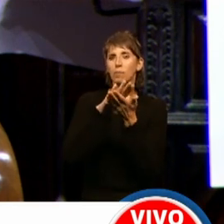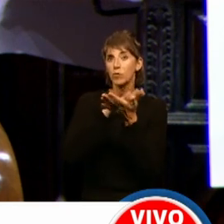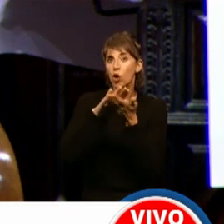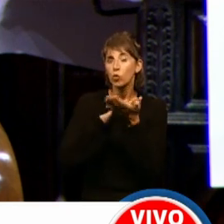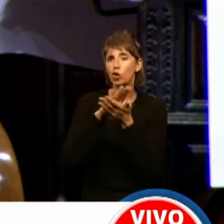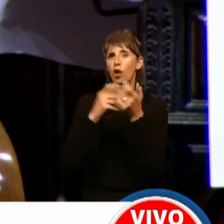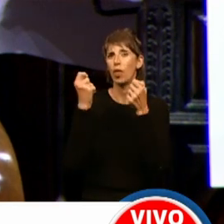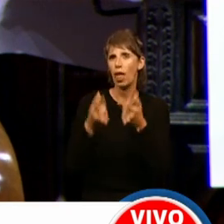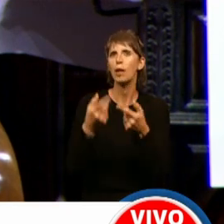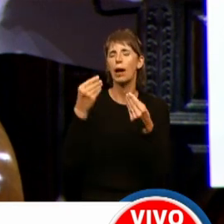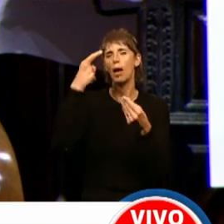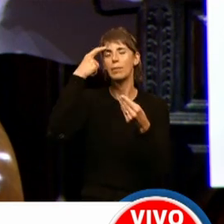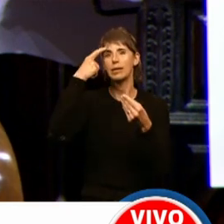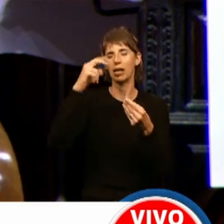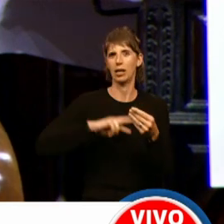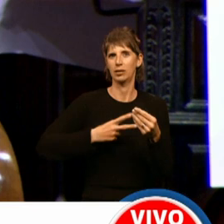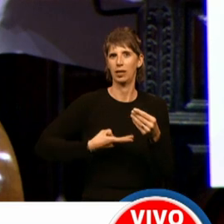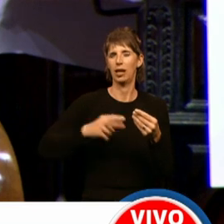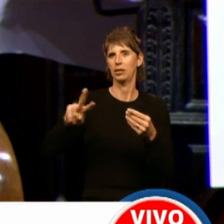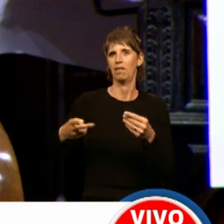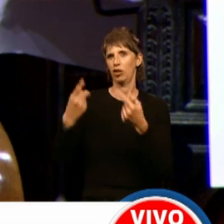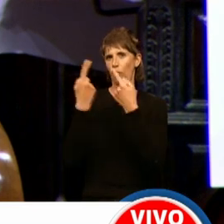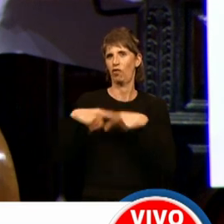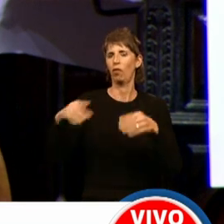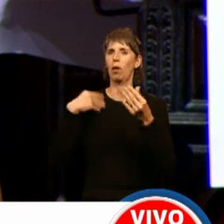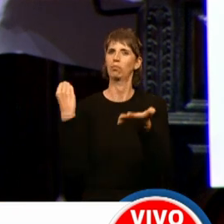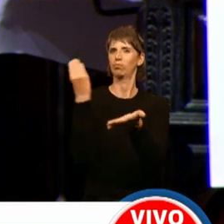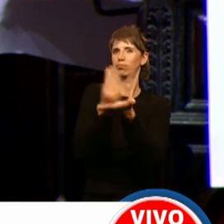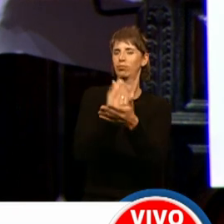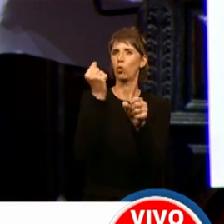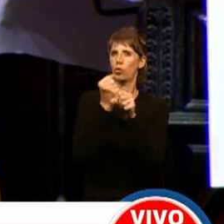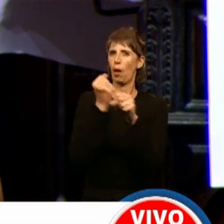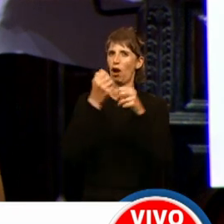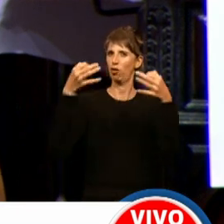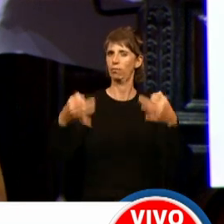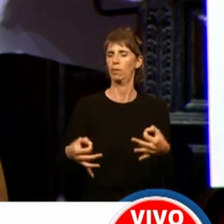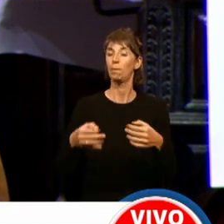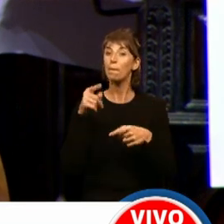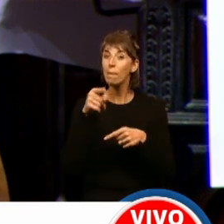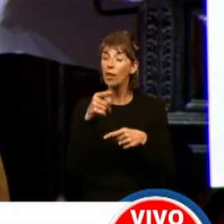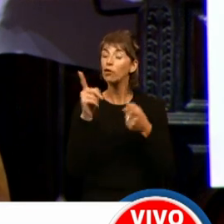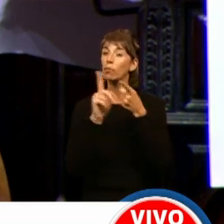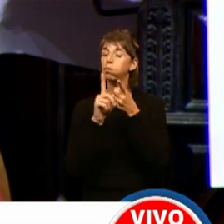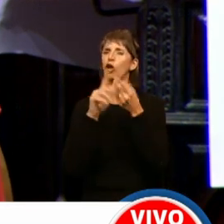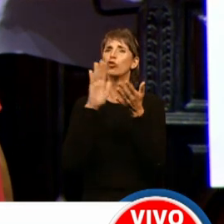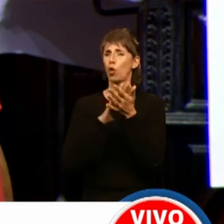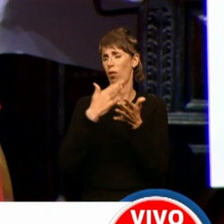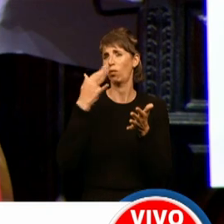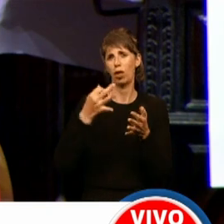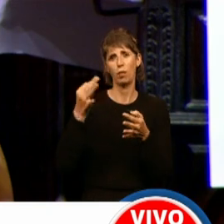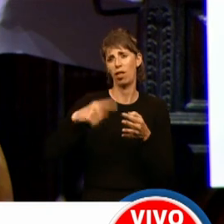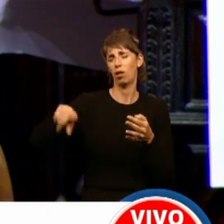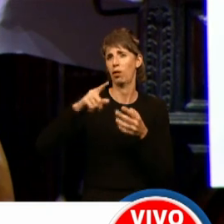la inserción laboral a través quitar a trans esto se vincula sin lugar a dudas a una demanda real e histórica